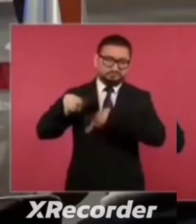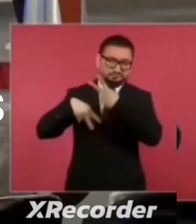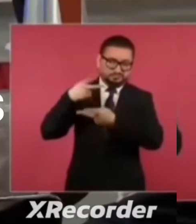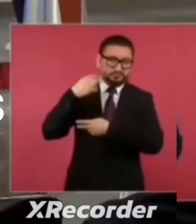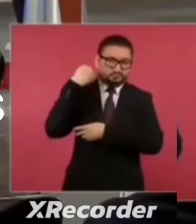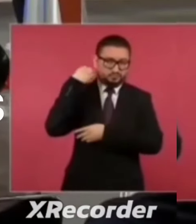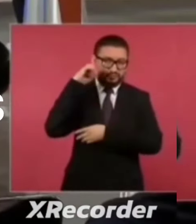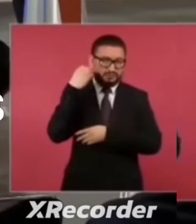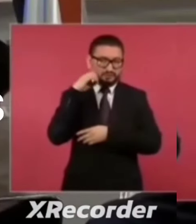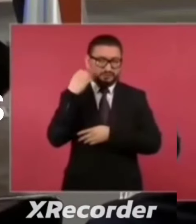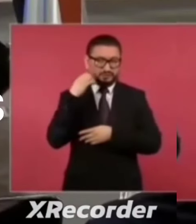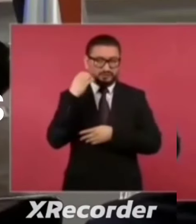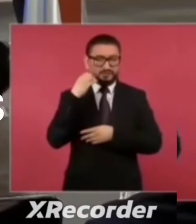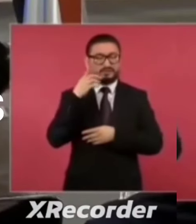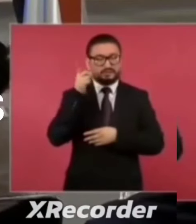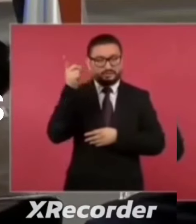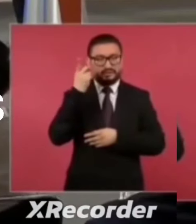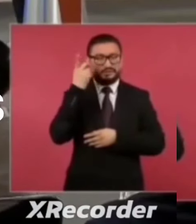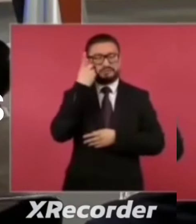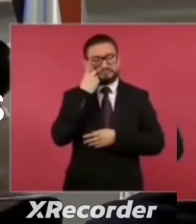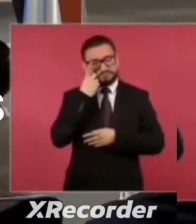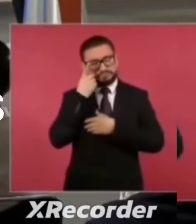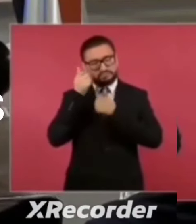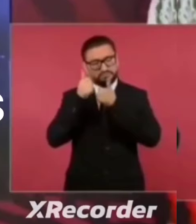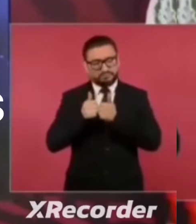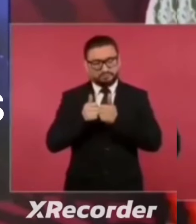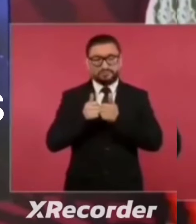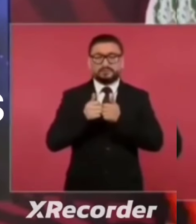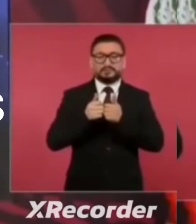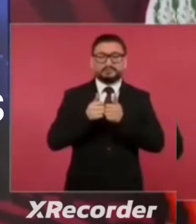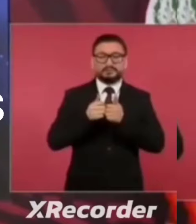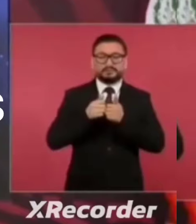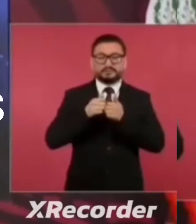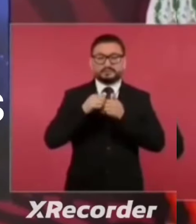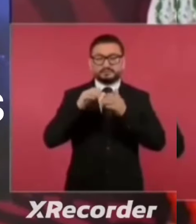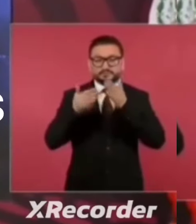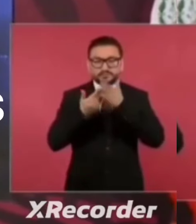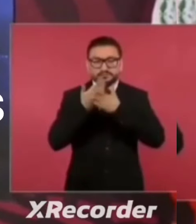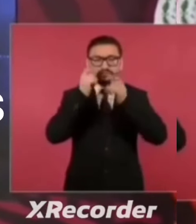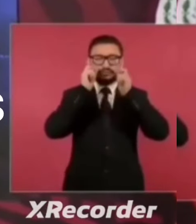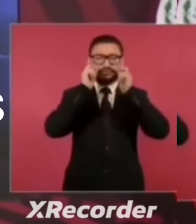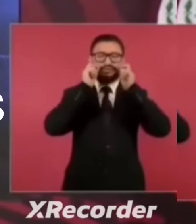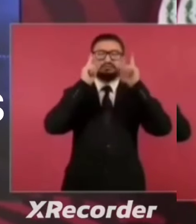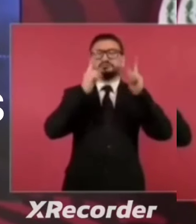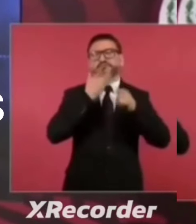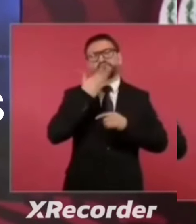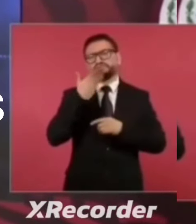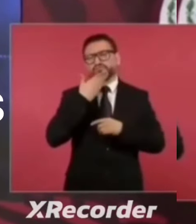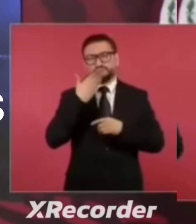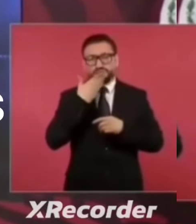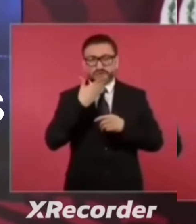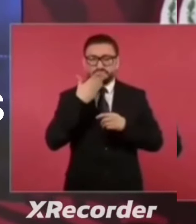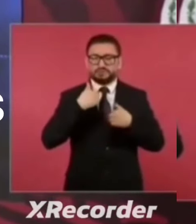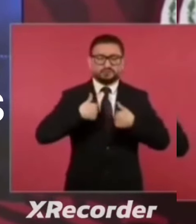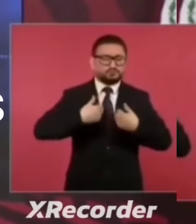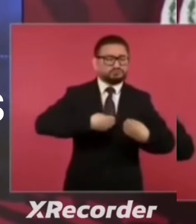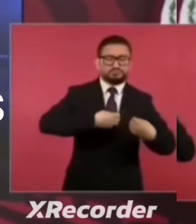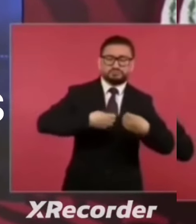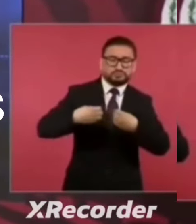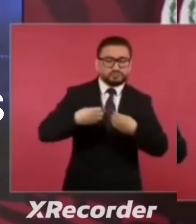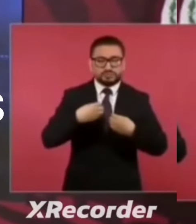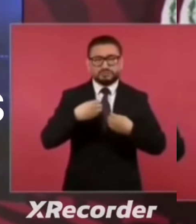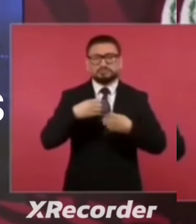ahí dormí y me levanté temprano, como siempre, estaba haciendo cosas y se